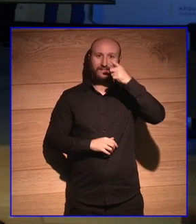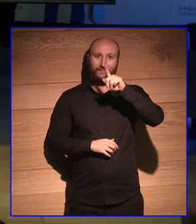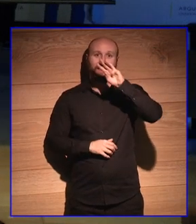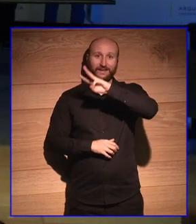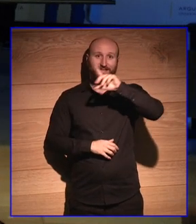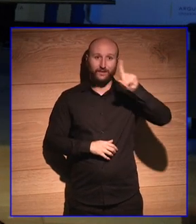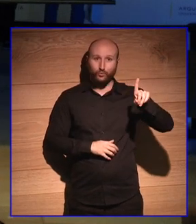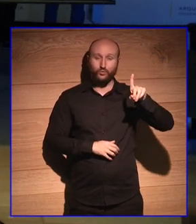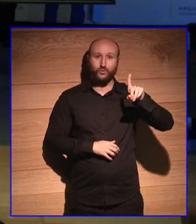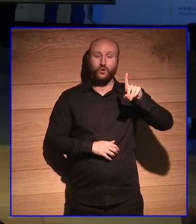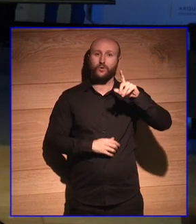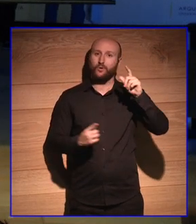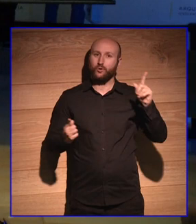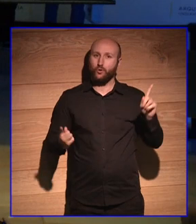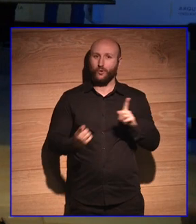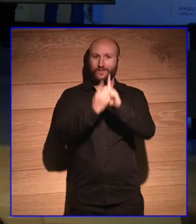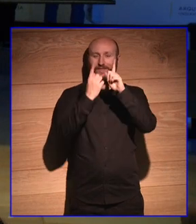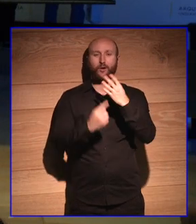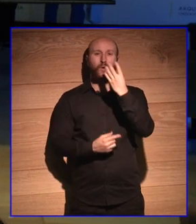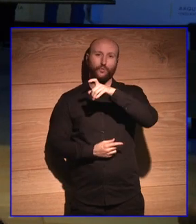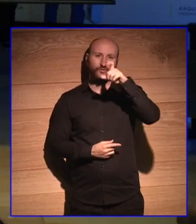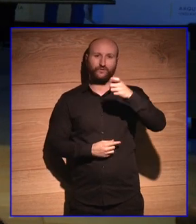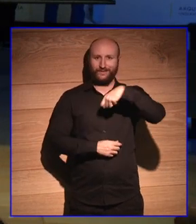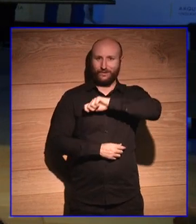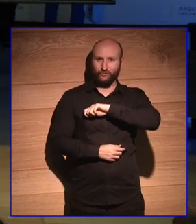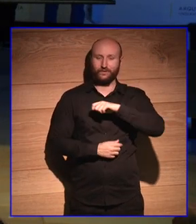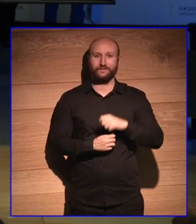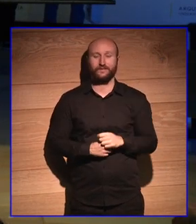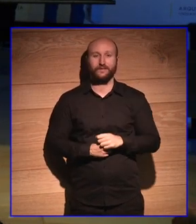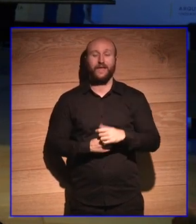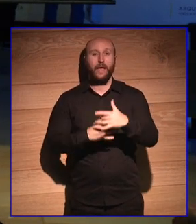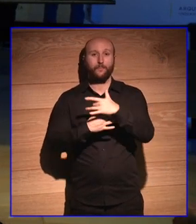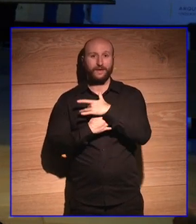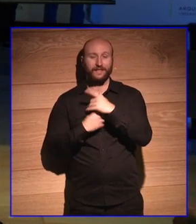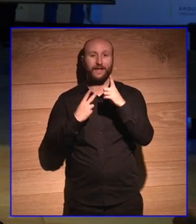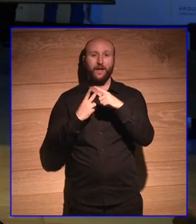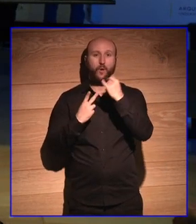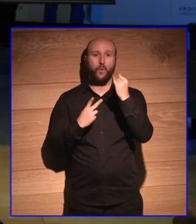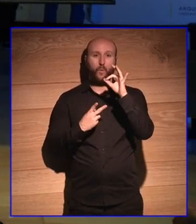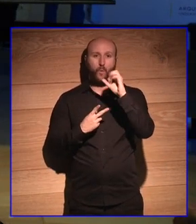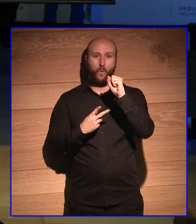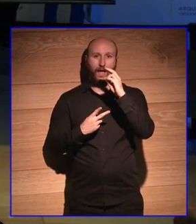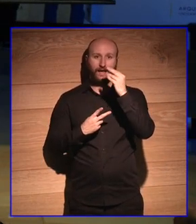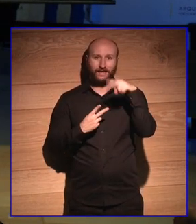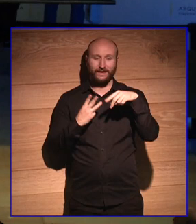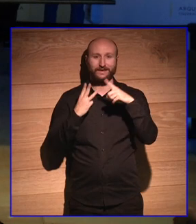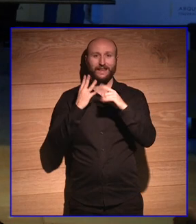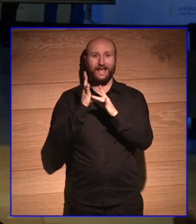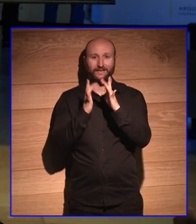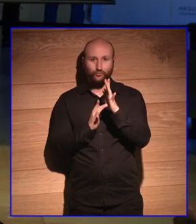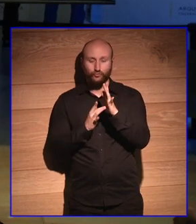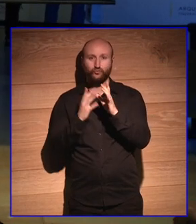coincidieron en la clase de educar con post-it hores españoles maría de pablos joaquín rodrigo jesús arámbarri